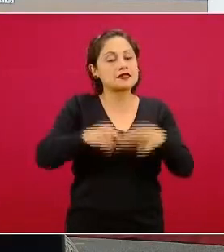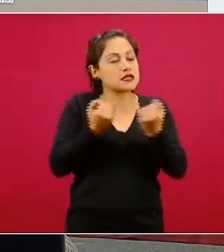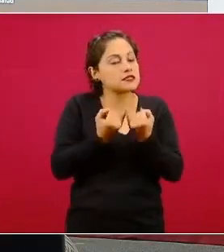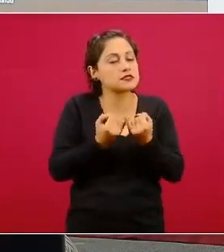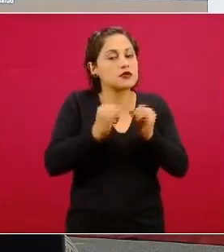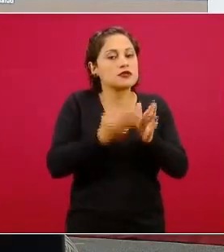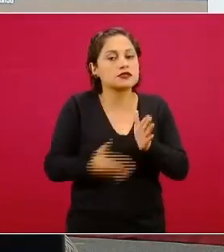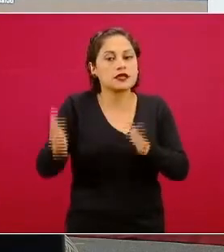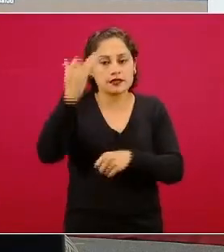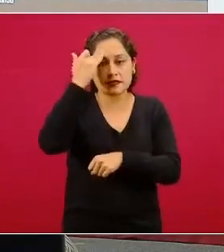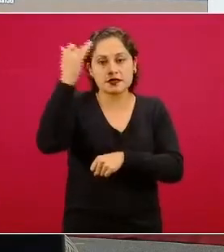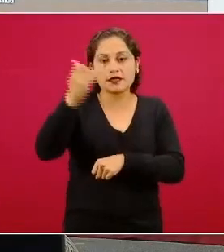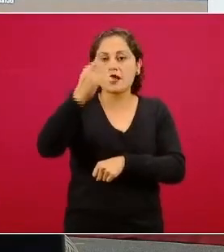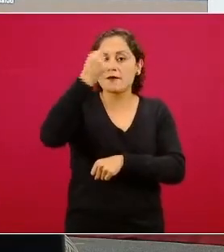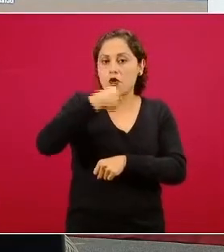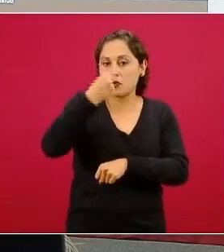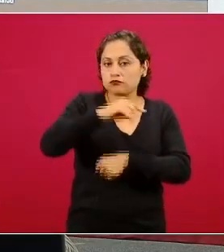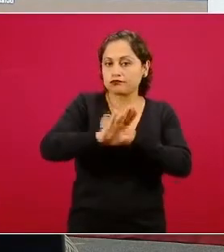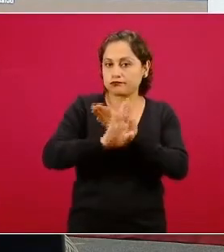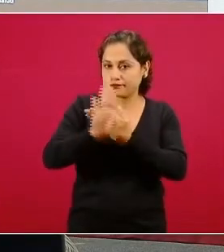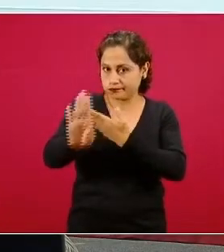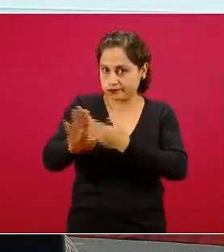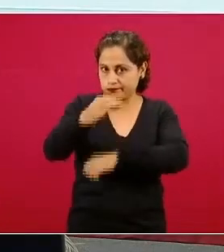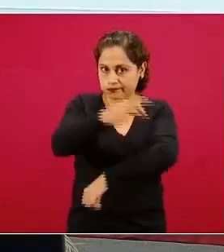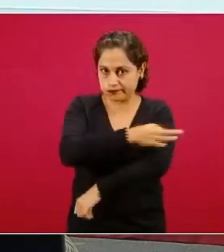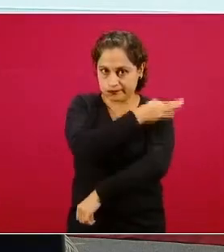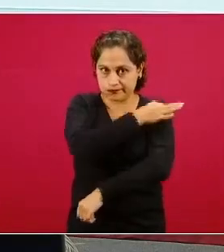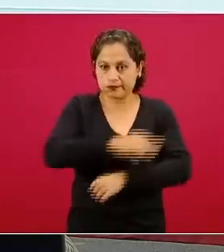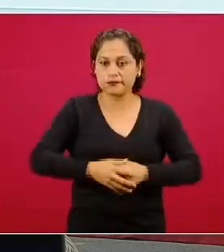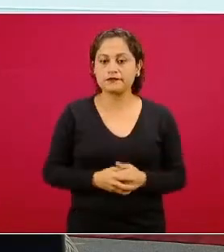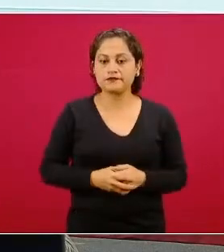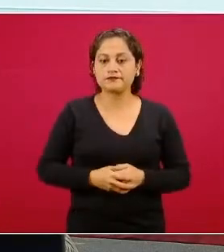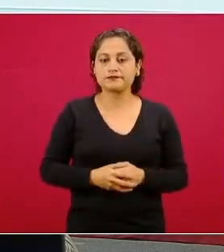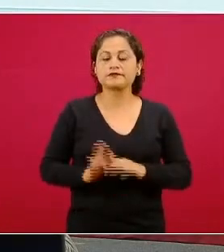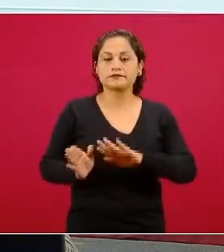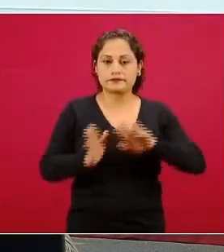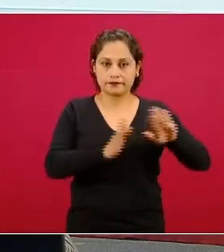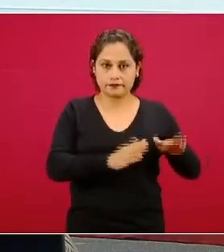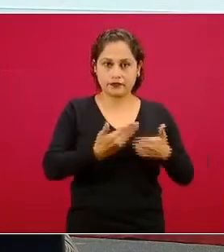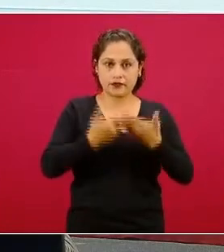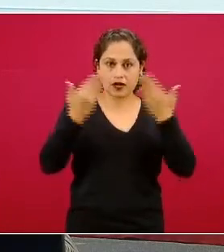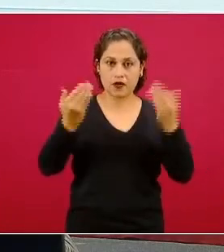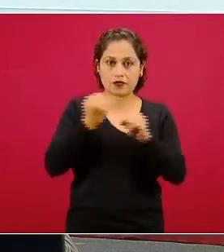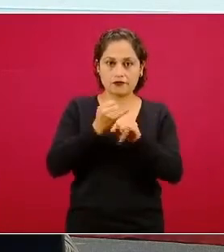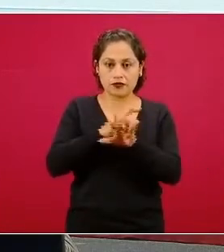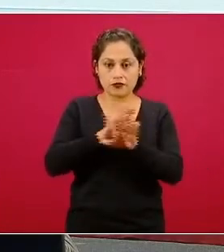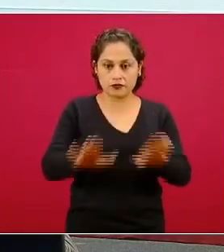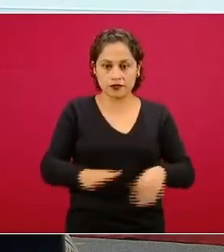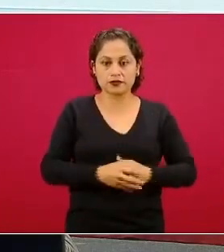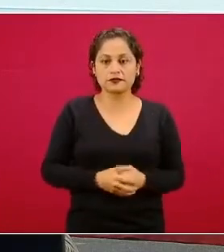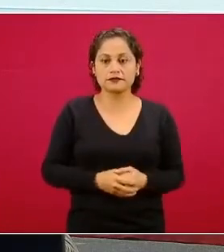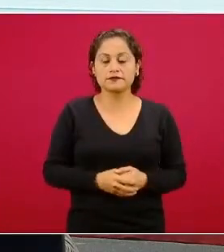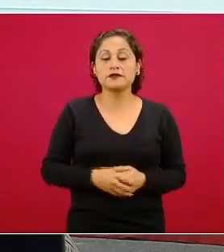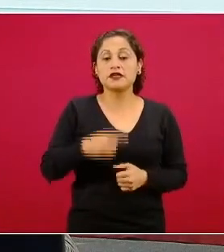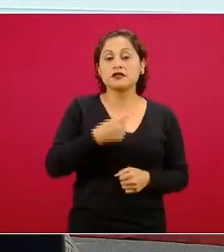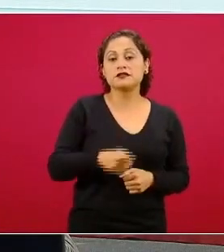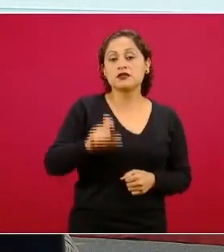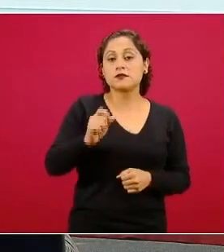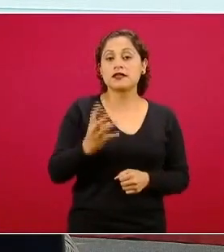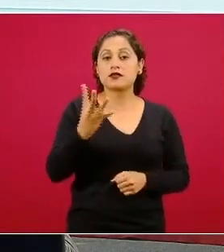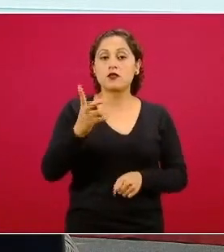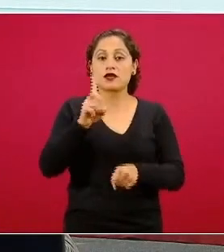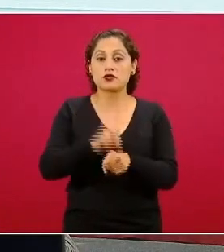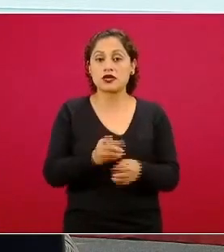campaña de vacunación contra la influenza. Ahora sí, vamos a ver el informe técnico. Y en 124 días de la nueva